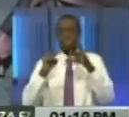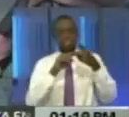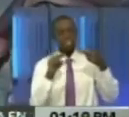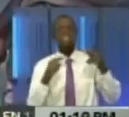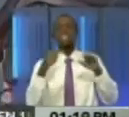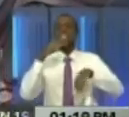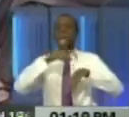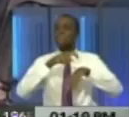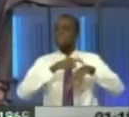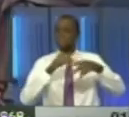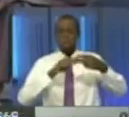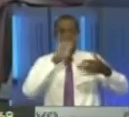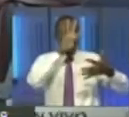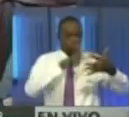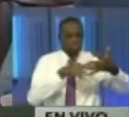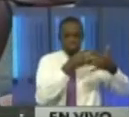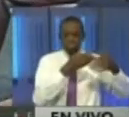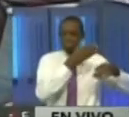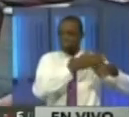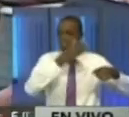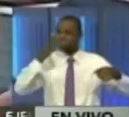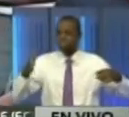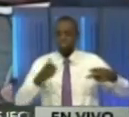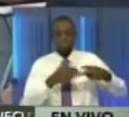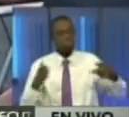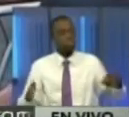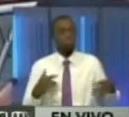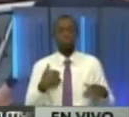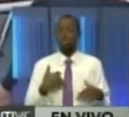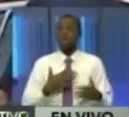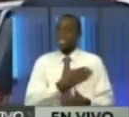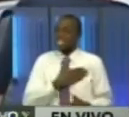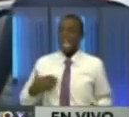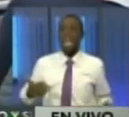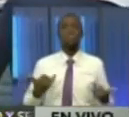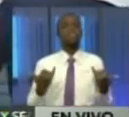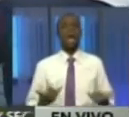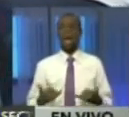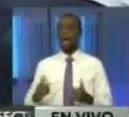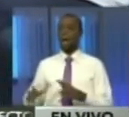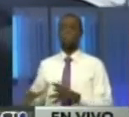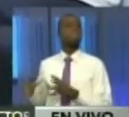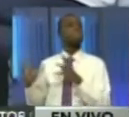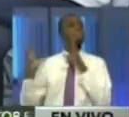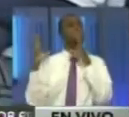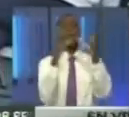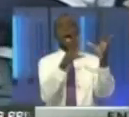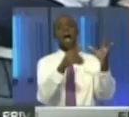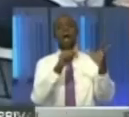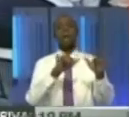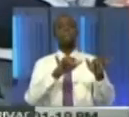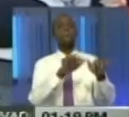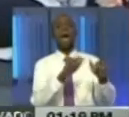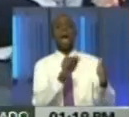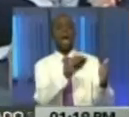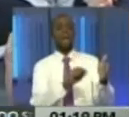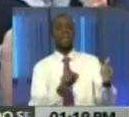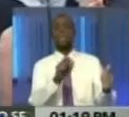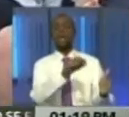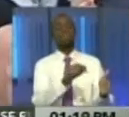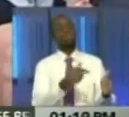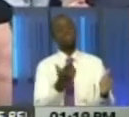quiera, yo no puedo aparecer una máquina al día siguiente en un determinado sitio. Se lleva un proceso de,